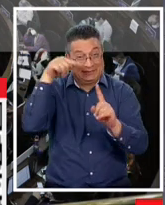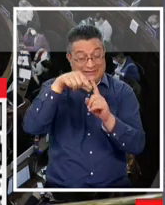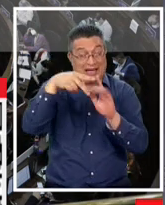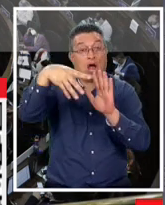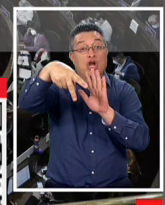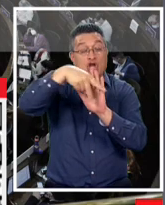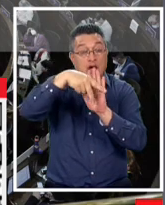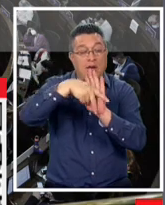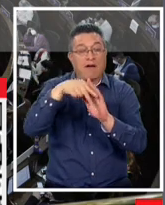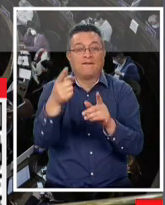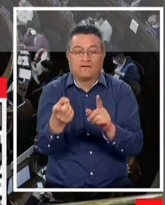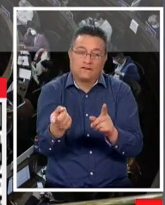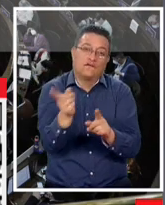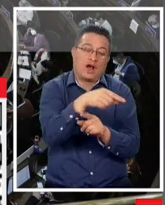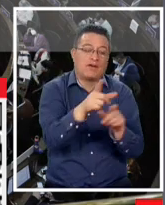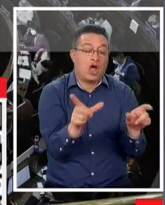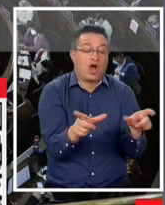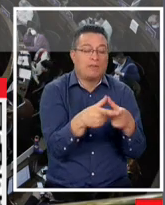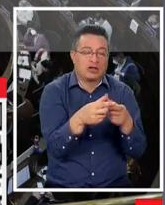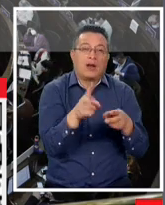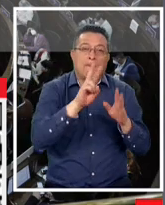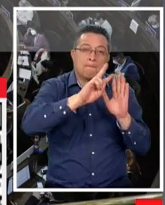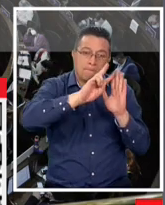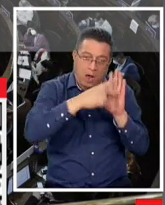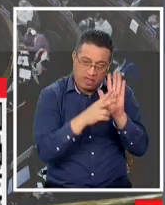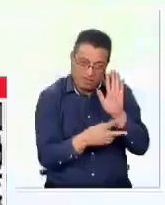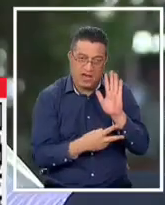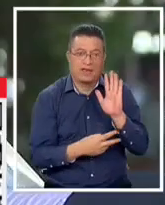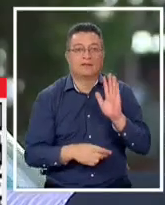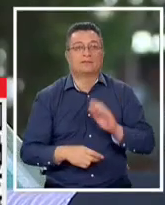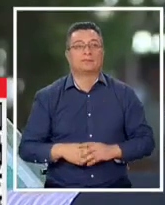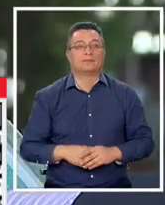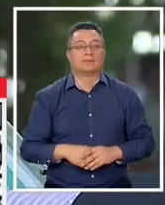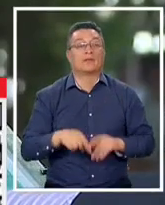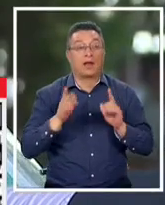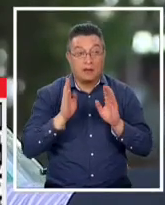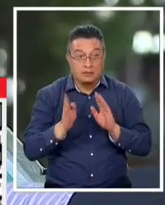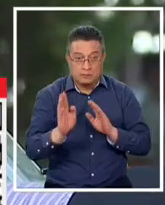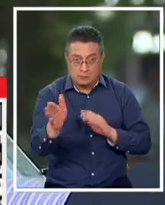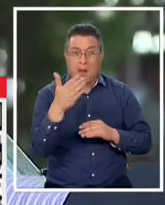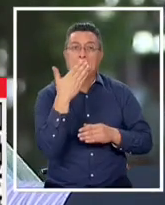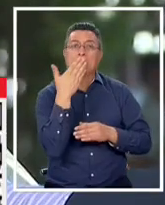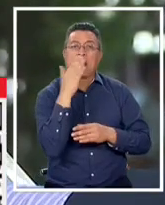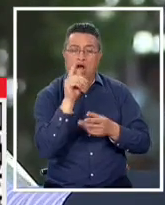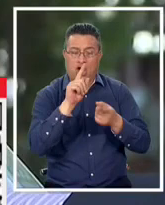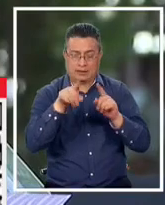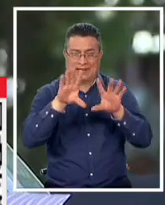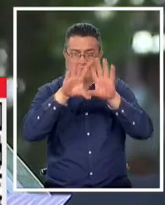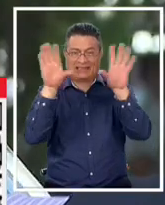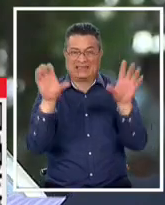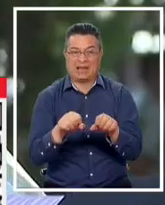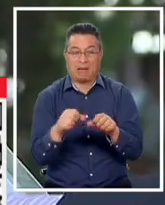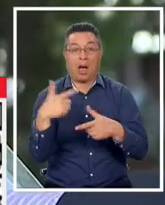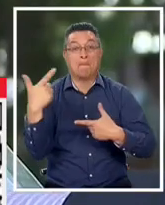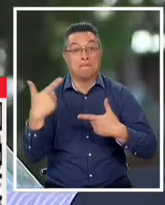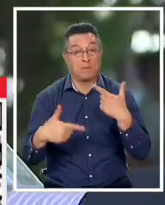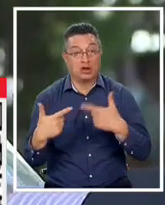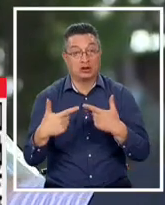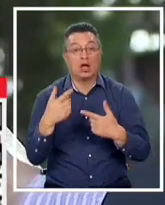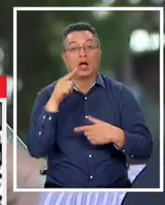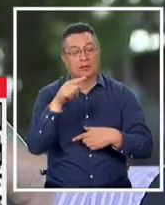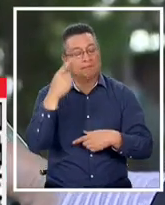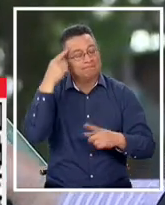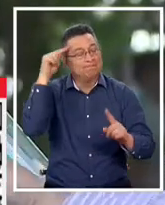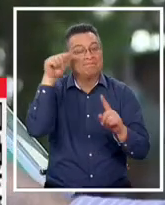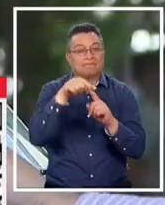normas regresen a la Comisión para ser modificadas. Hay que seguir perfeccionando el sistema político, insisto, en